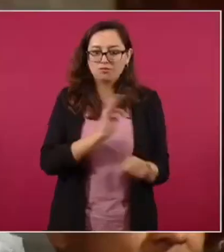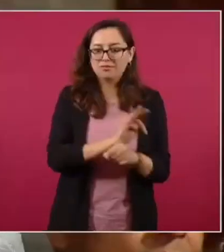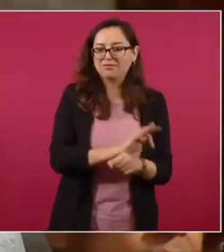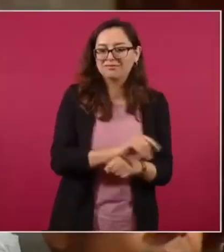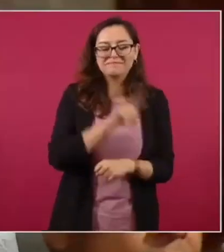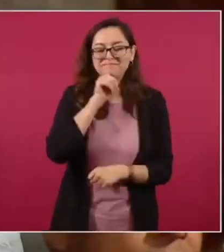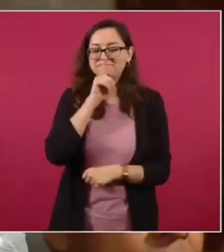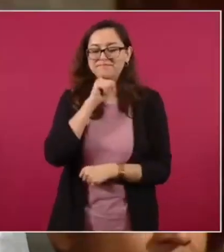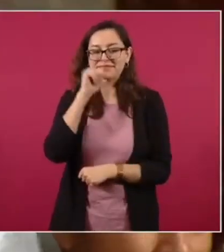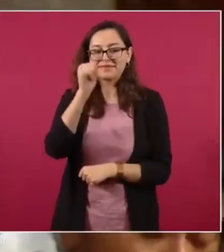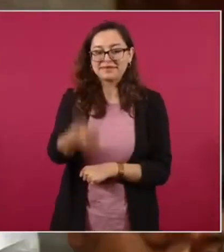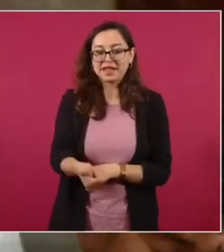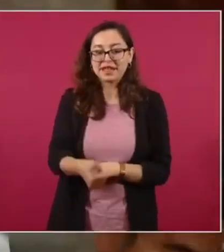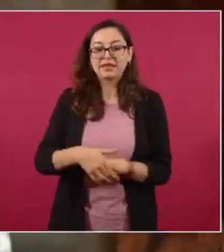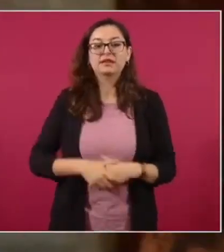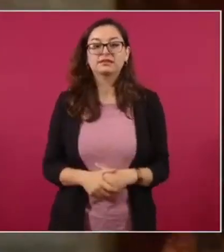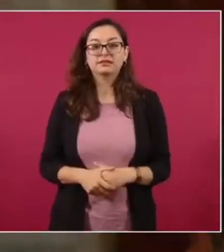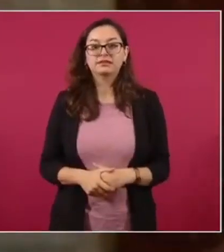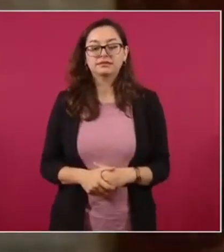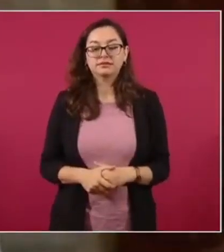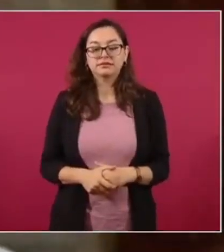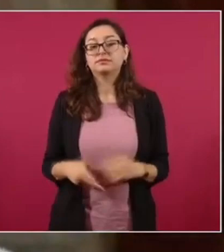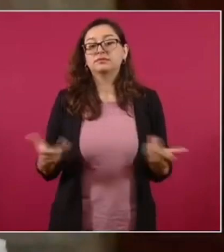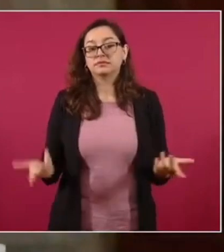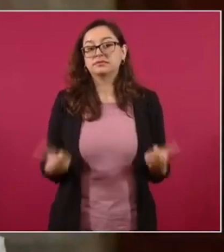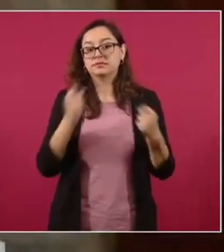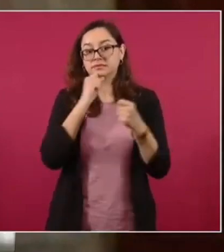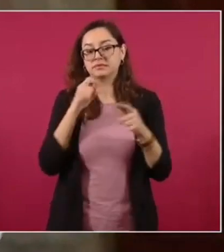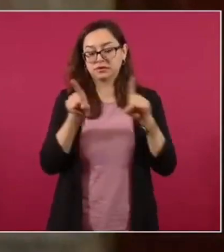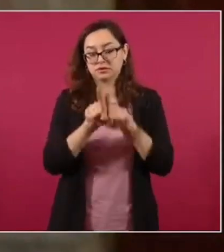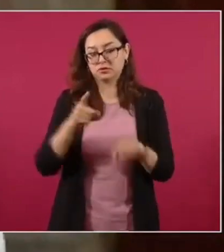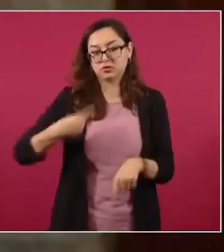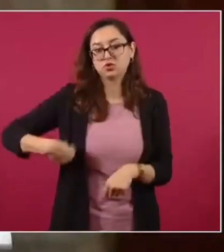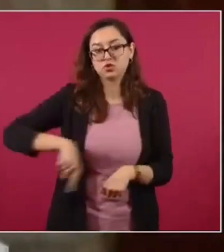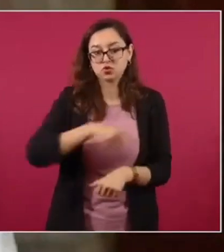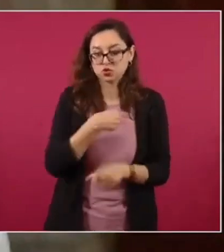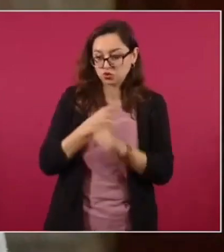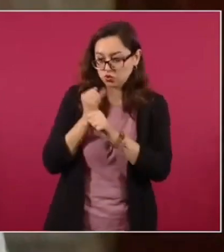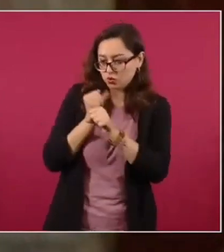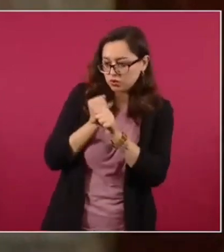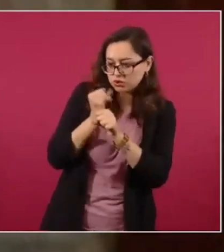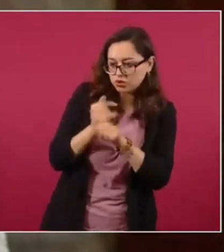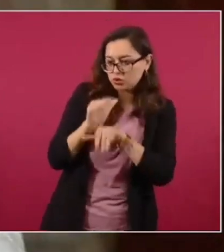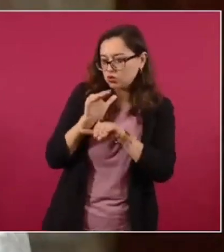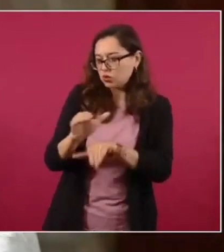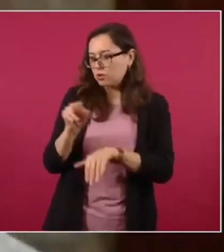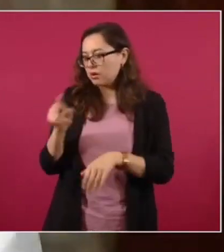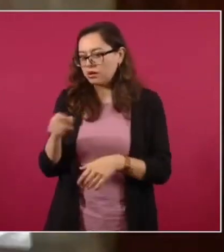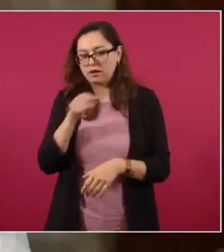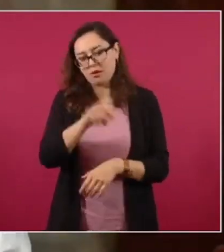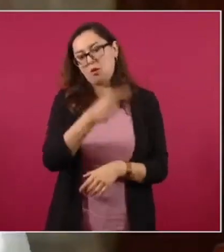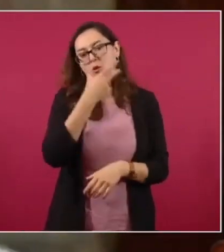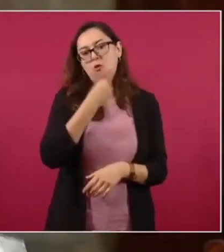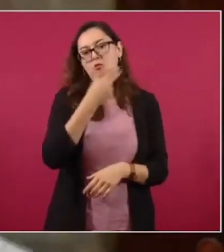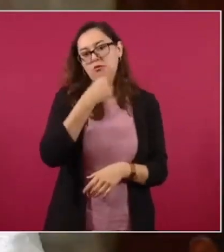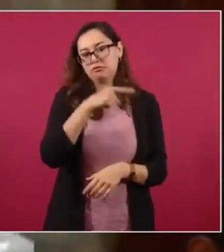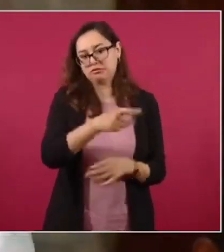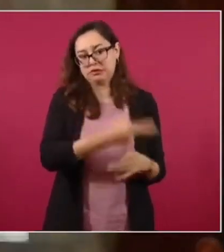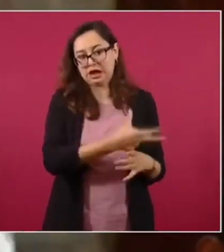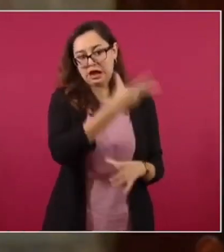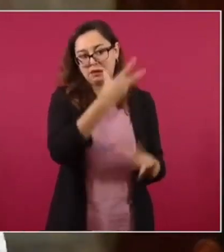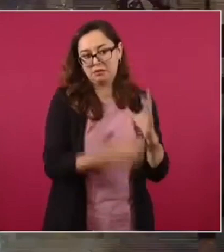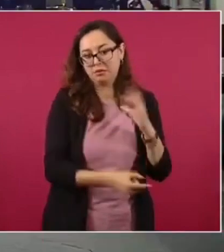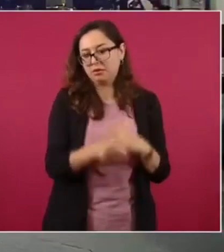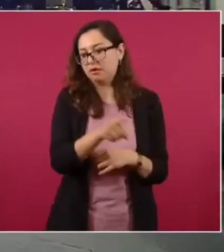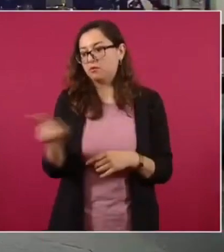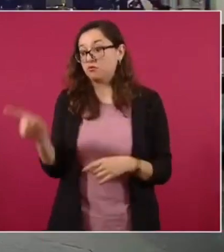caso. Además de que esta investigación que hizo Sputnik sobre este caso de la fuga de Joaquín y de estos ex policías